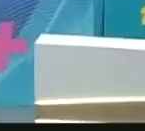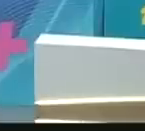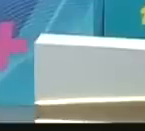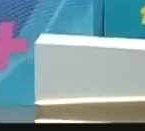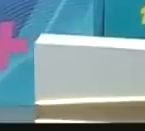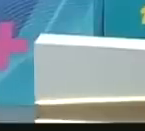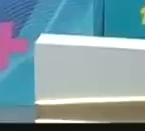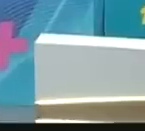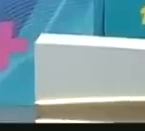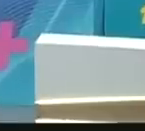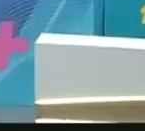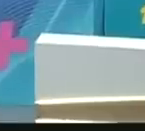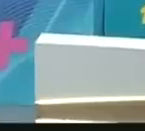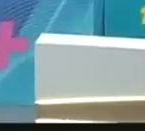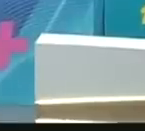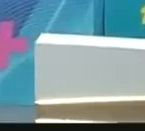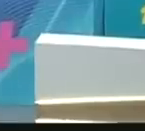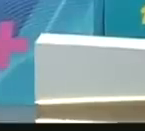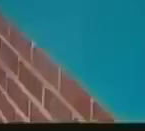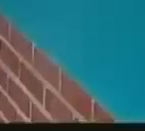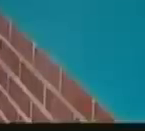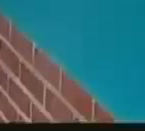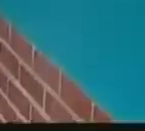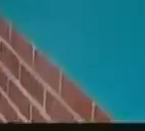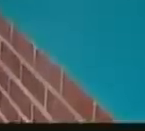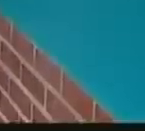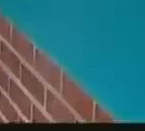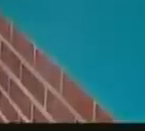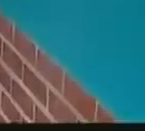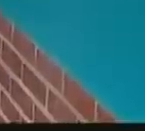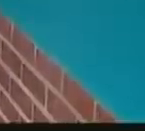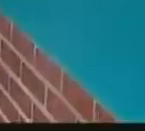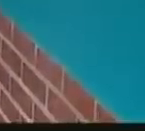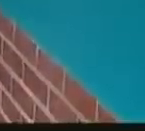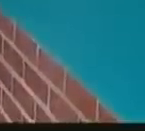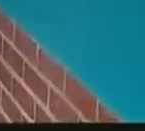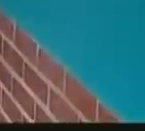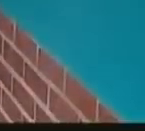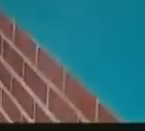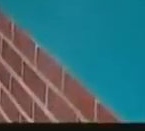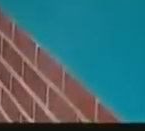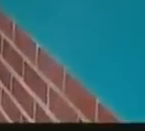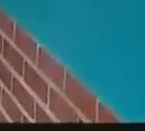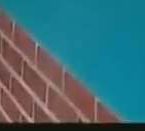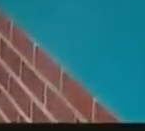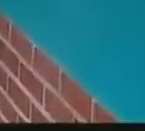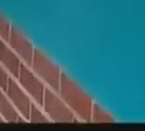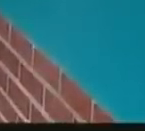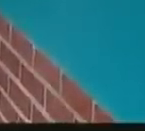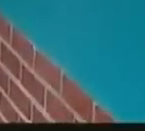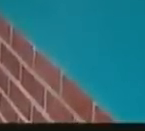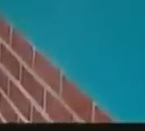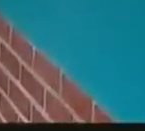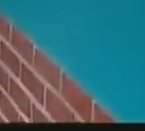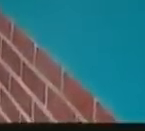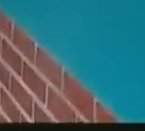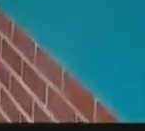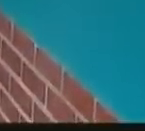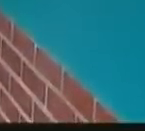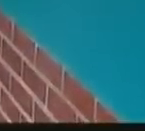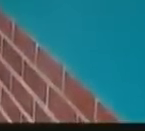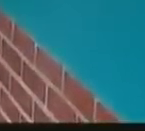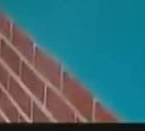Bueno, muy buenas tardes, presidente. Un saludo a todos los que están allá en el estudio y a usted. Aquí estamos